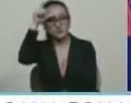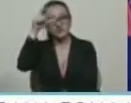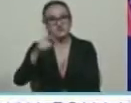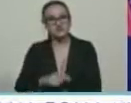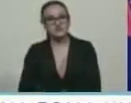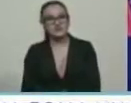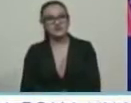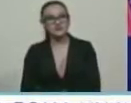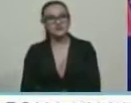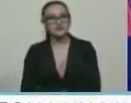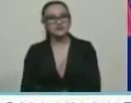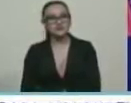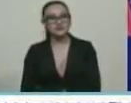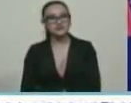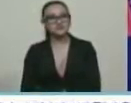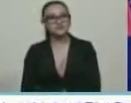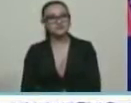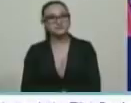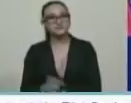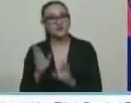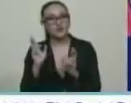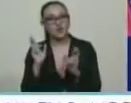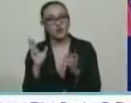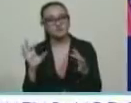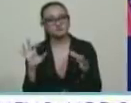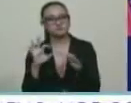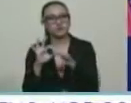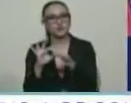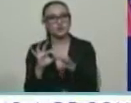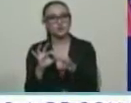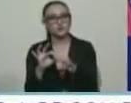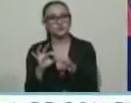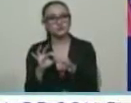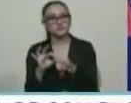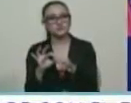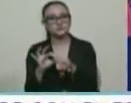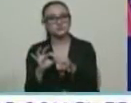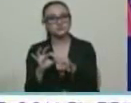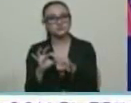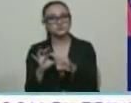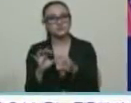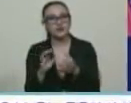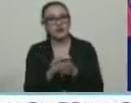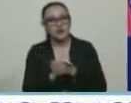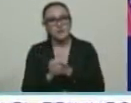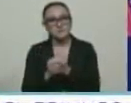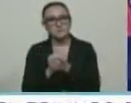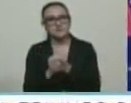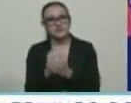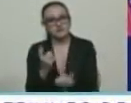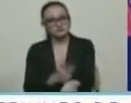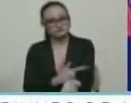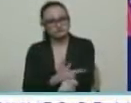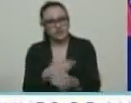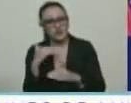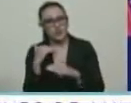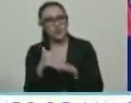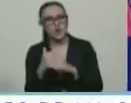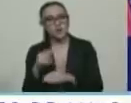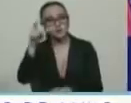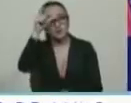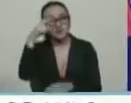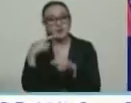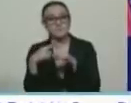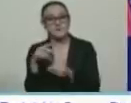y tenemos muchísimos lazos de amistad, de hermandad entre Turquía